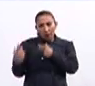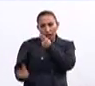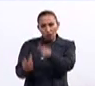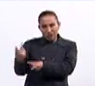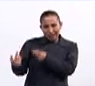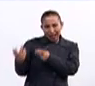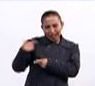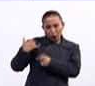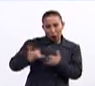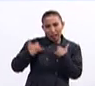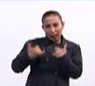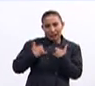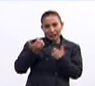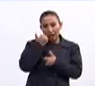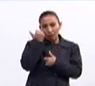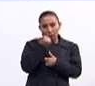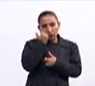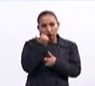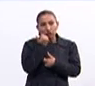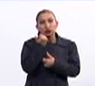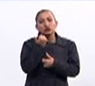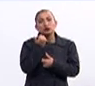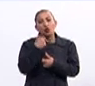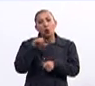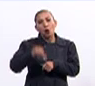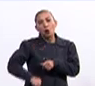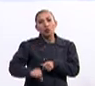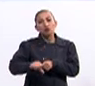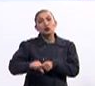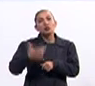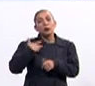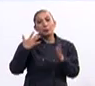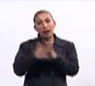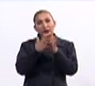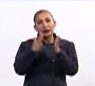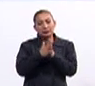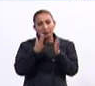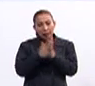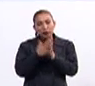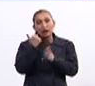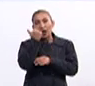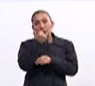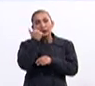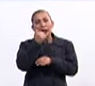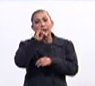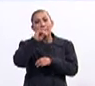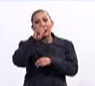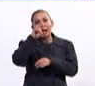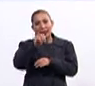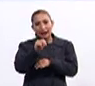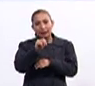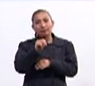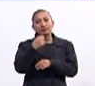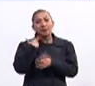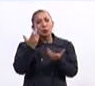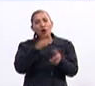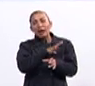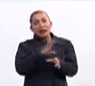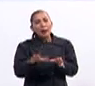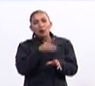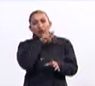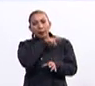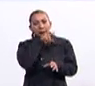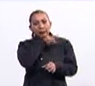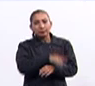preguntas de nuestros jóvenes estudiantes, hoy tendremos la participación de una estudiante del Politécnico Nacional. A grosso modo, de forma